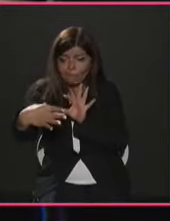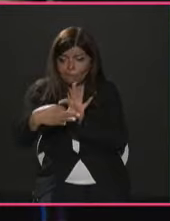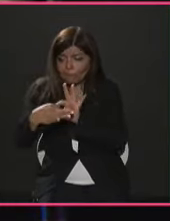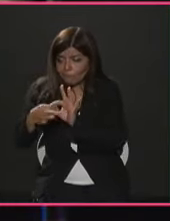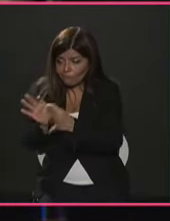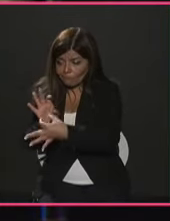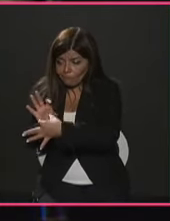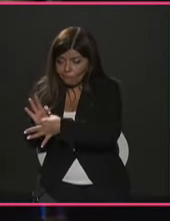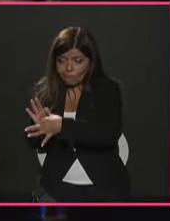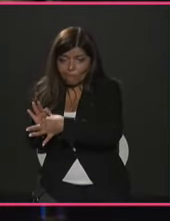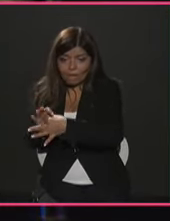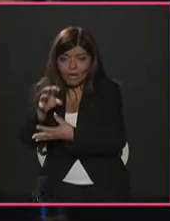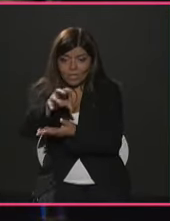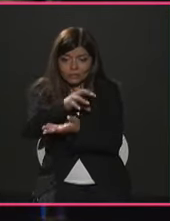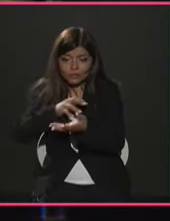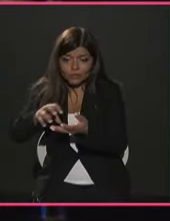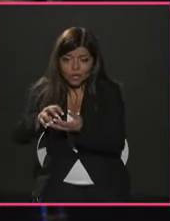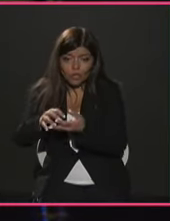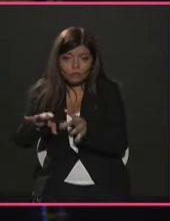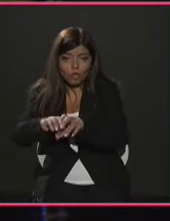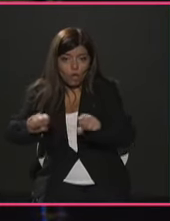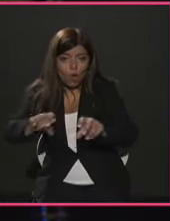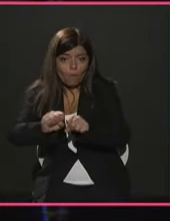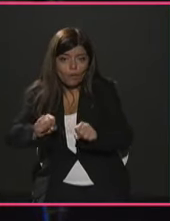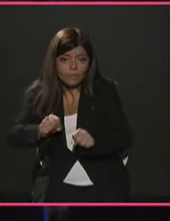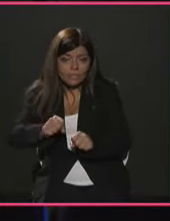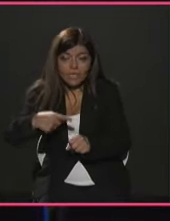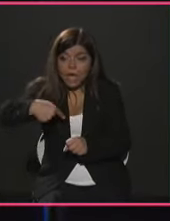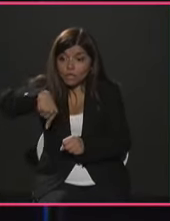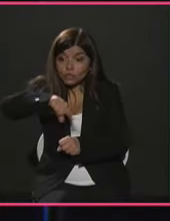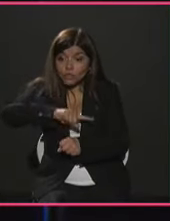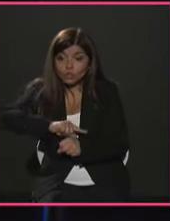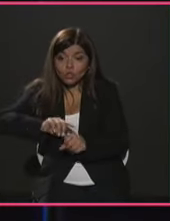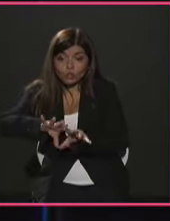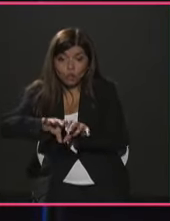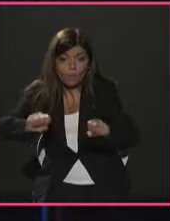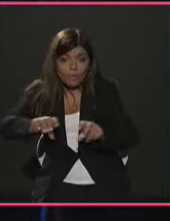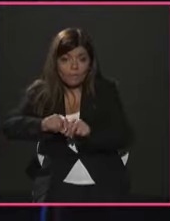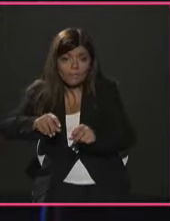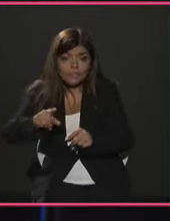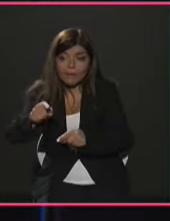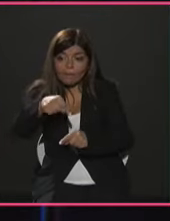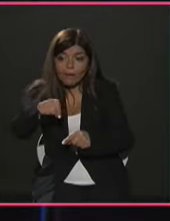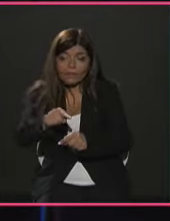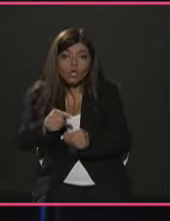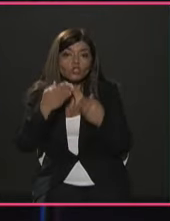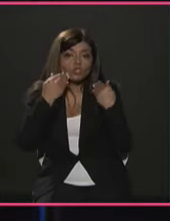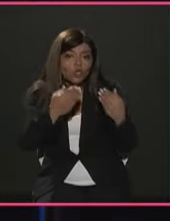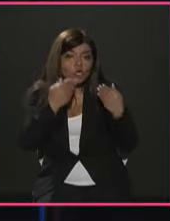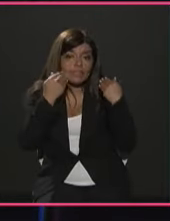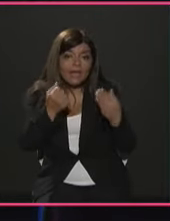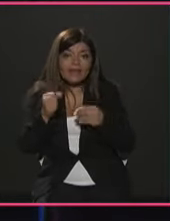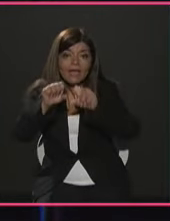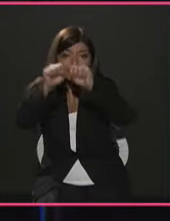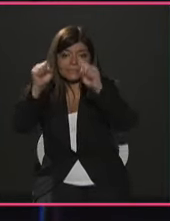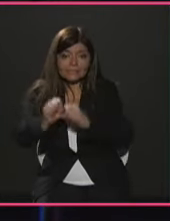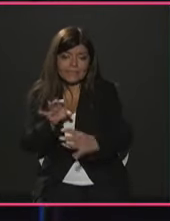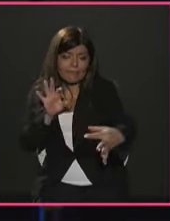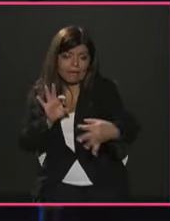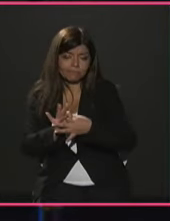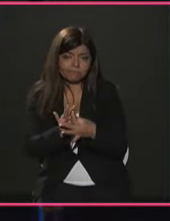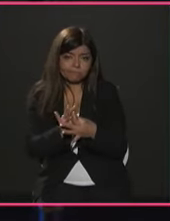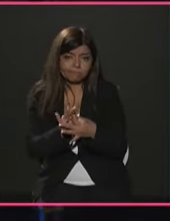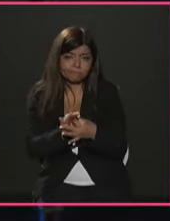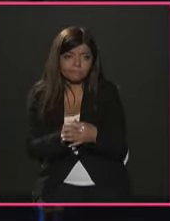en forma comprometida para su propia subsistencia que es lo que hacen ellos Pero además solidariamente con el sistema en su